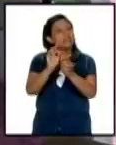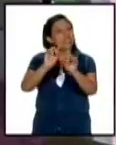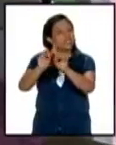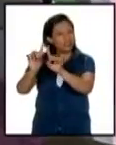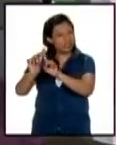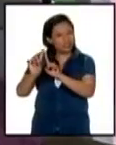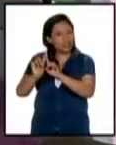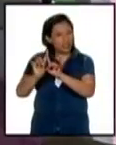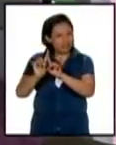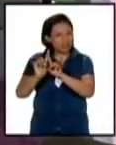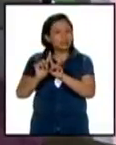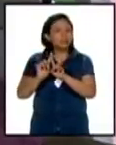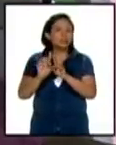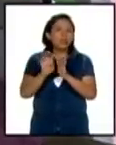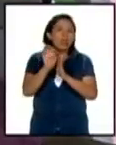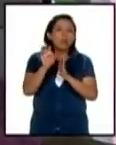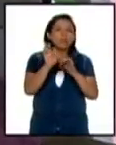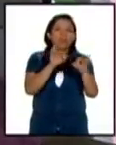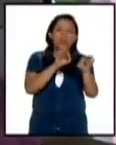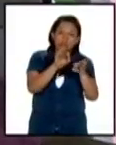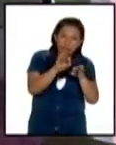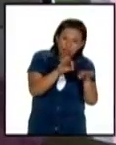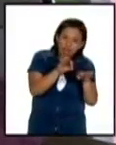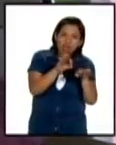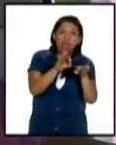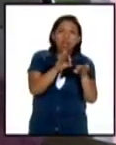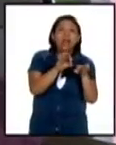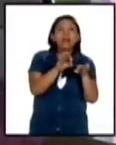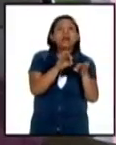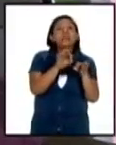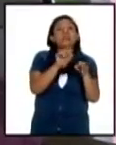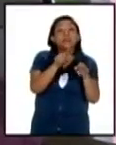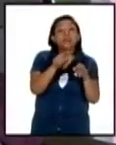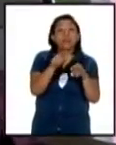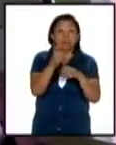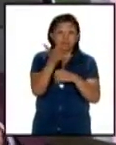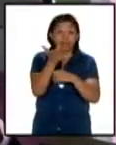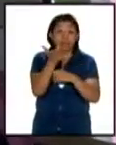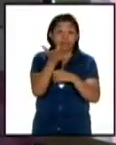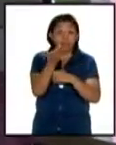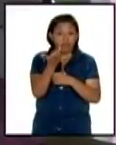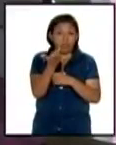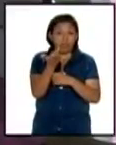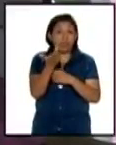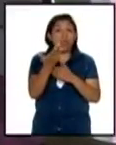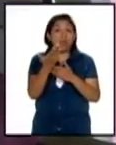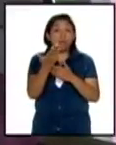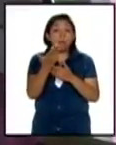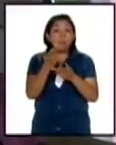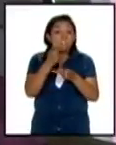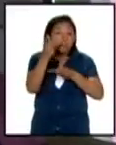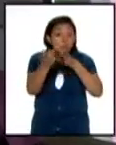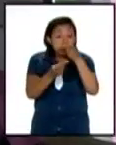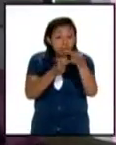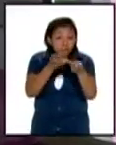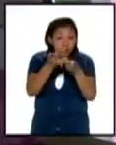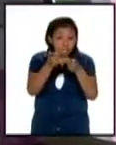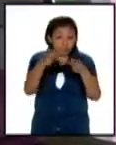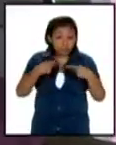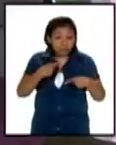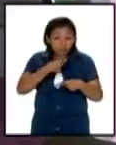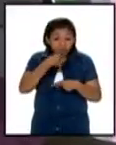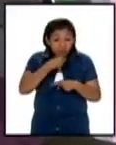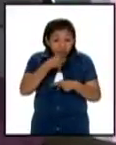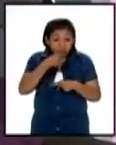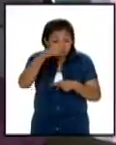señalado, desde la cuestión laboral hasta la cuestión financiera. No les dan créditos a los adultos mayores porque ya son